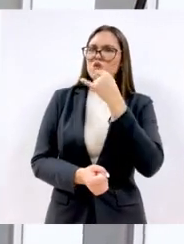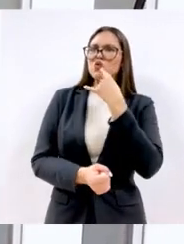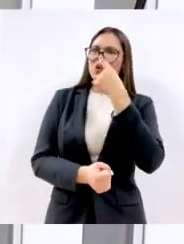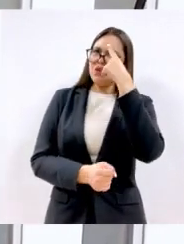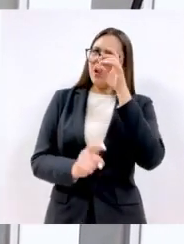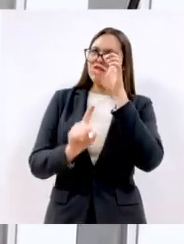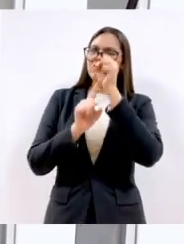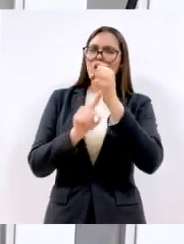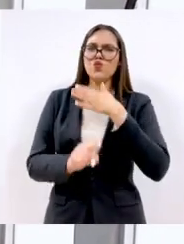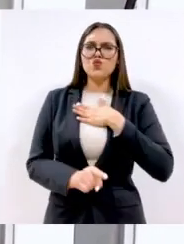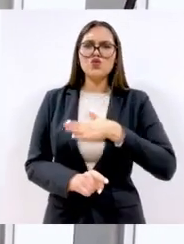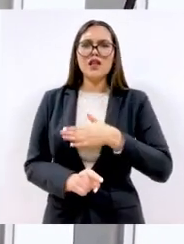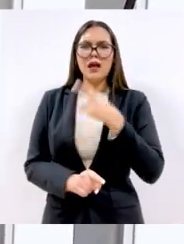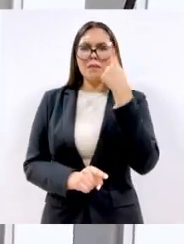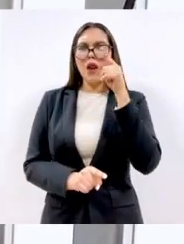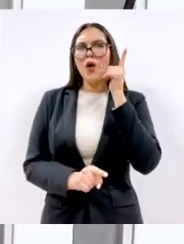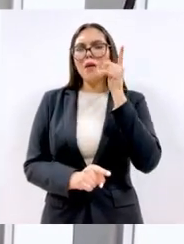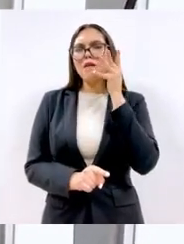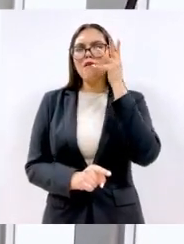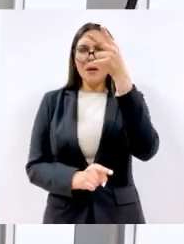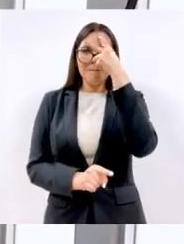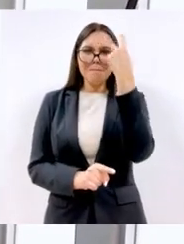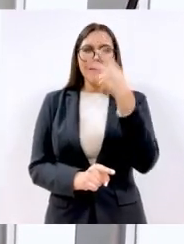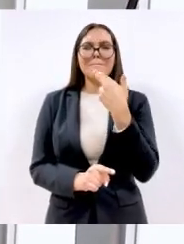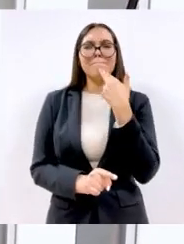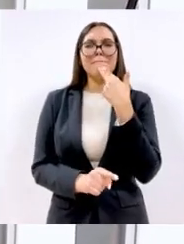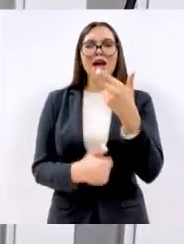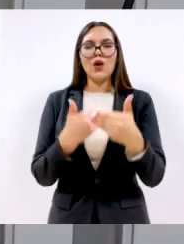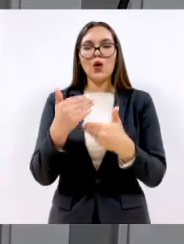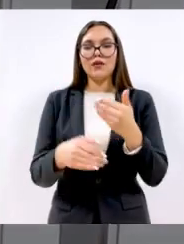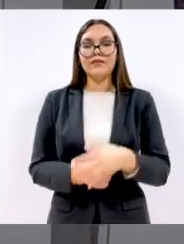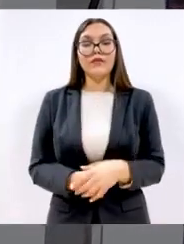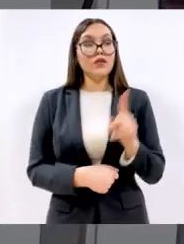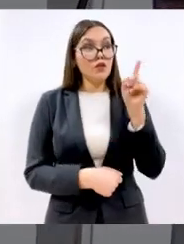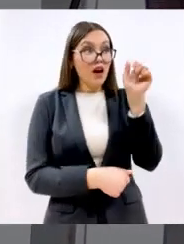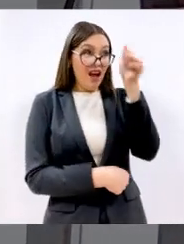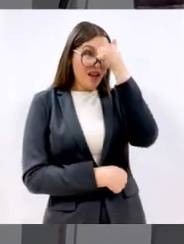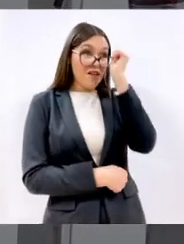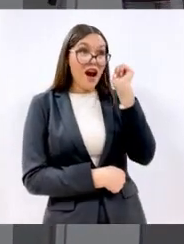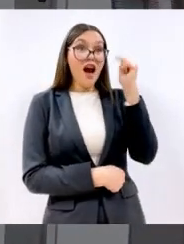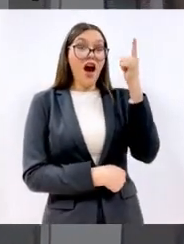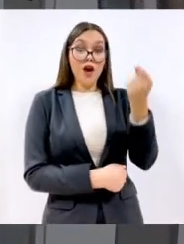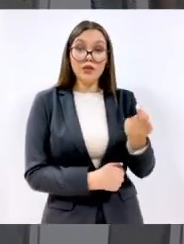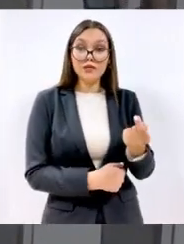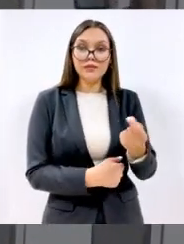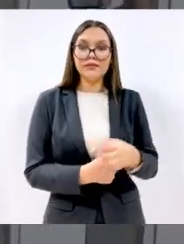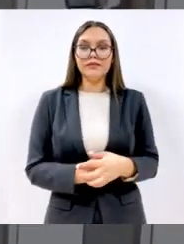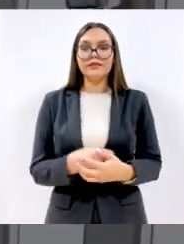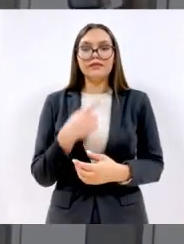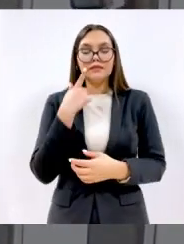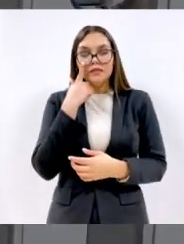siempre luchó por la justicia y para lograr que tuviéramos un país mejor. ¿Te arrepientes de algo?